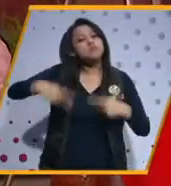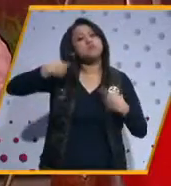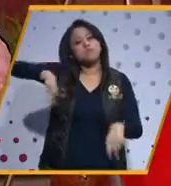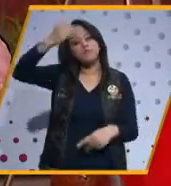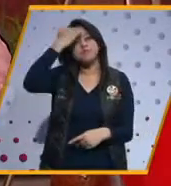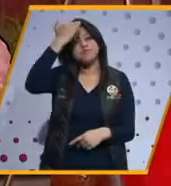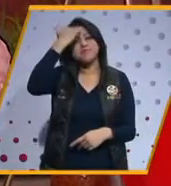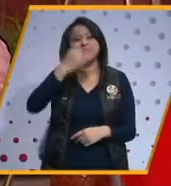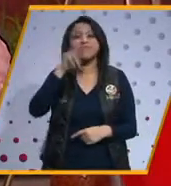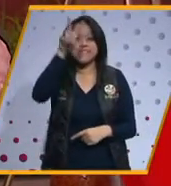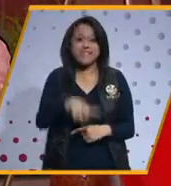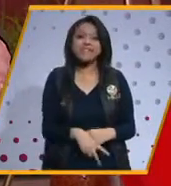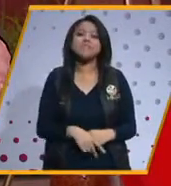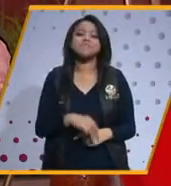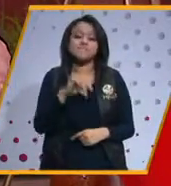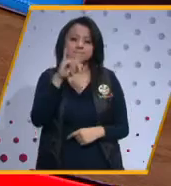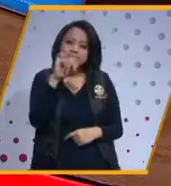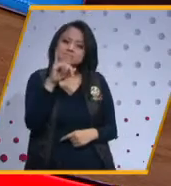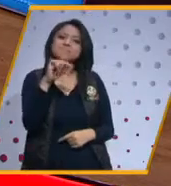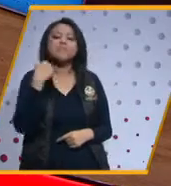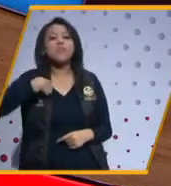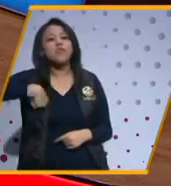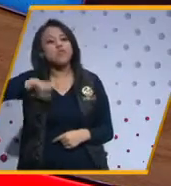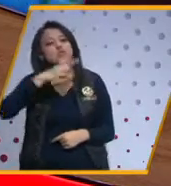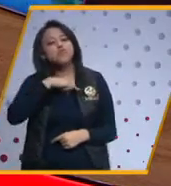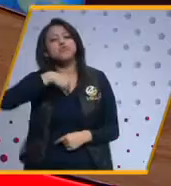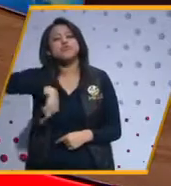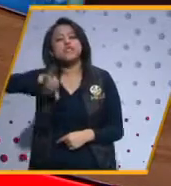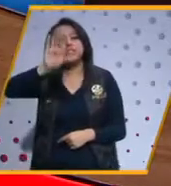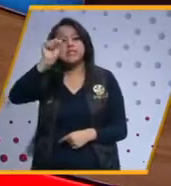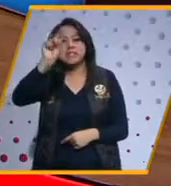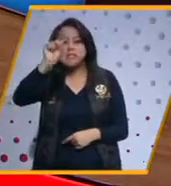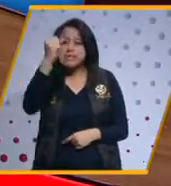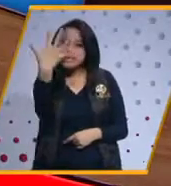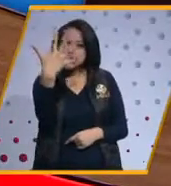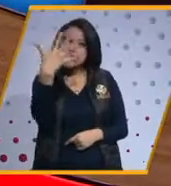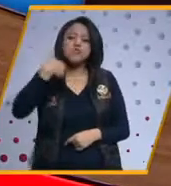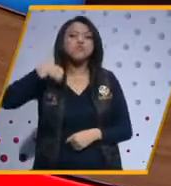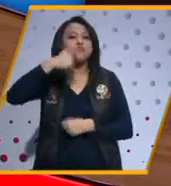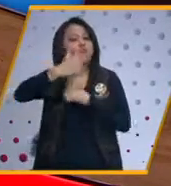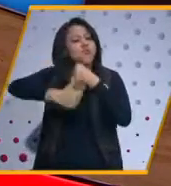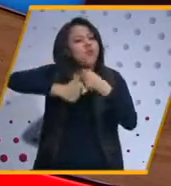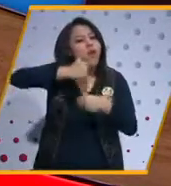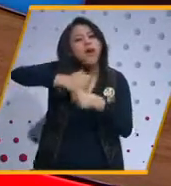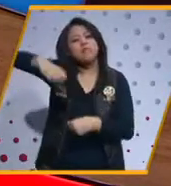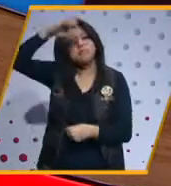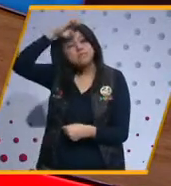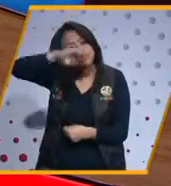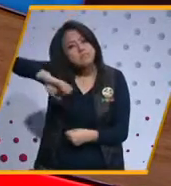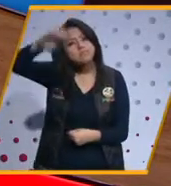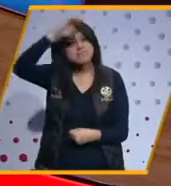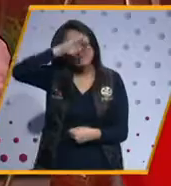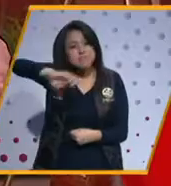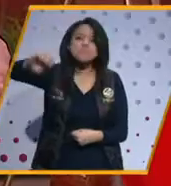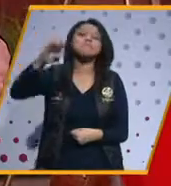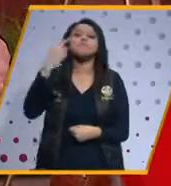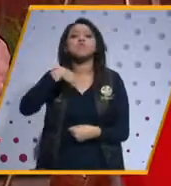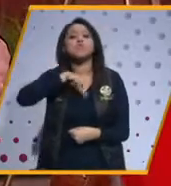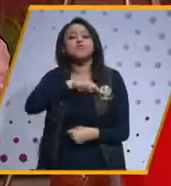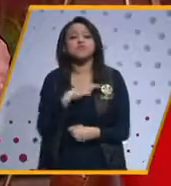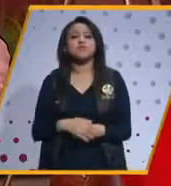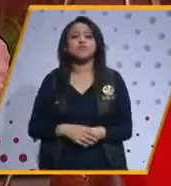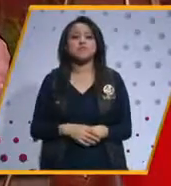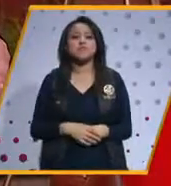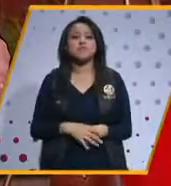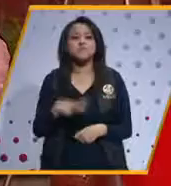¿no? Claro, exacto. Son 65 años, Jorge, de experiencia y de solidez financiera. Tenemos presencia